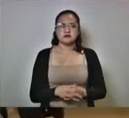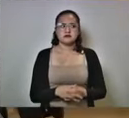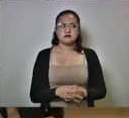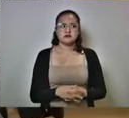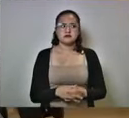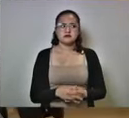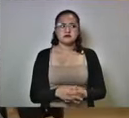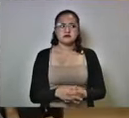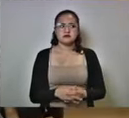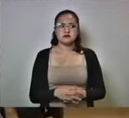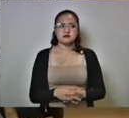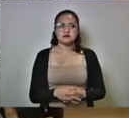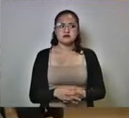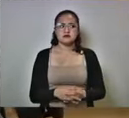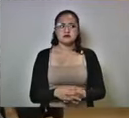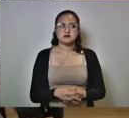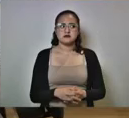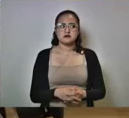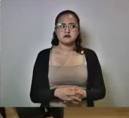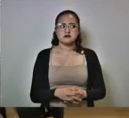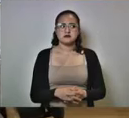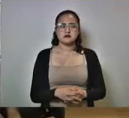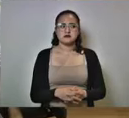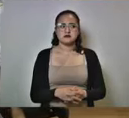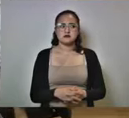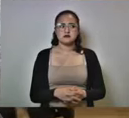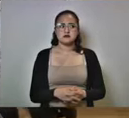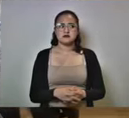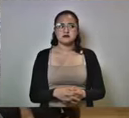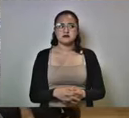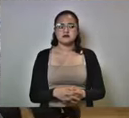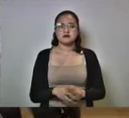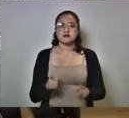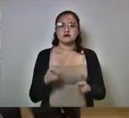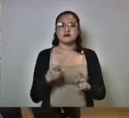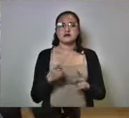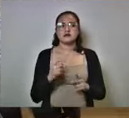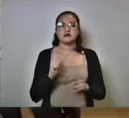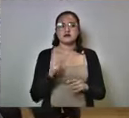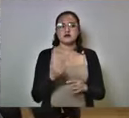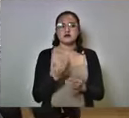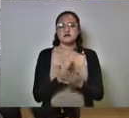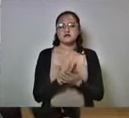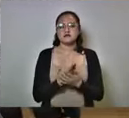Preguntas, por favor. Digo, otro tema ya. Iniciamos la siguiente ronda.